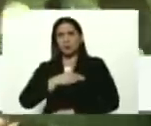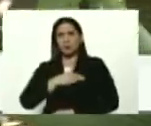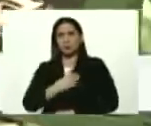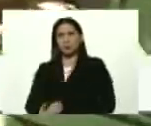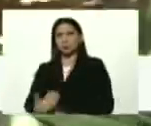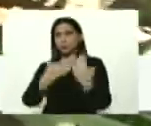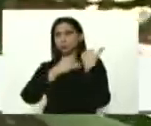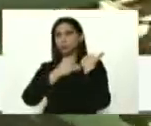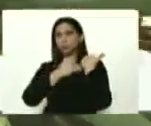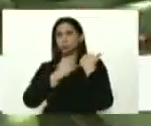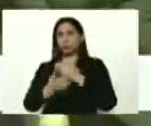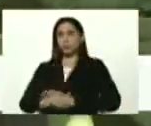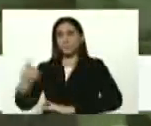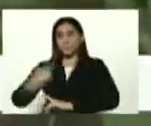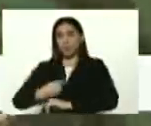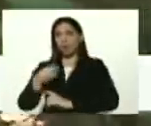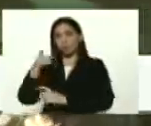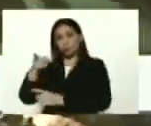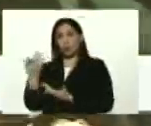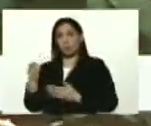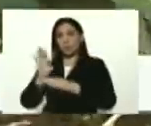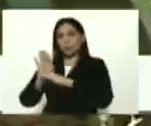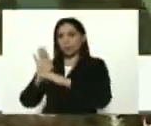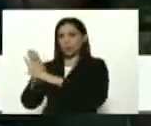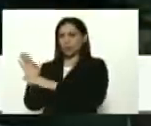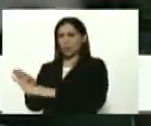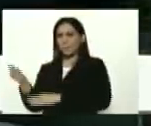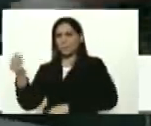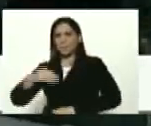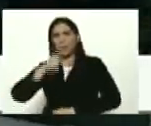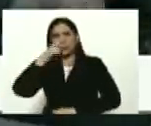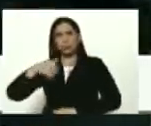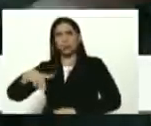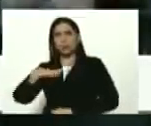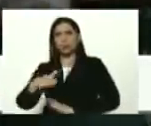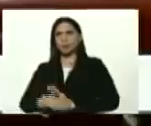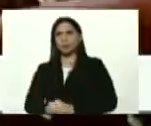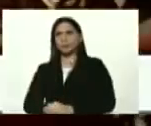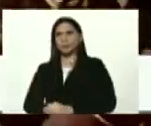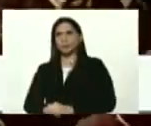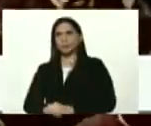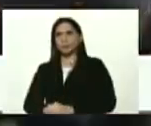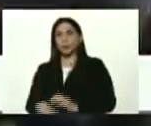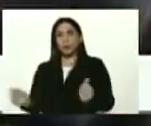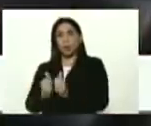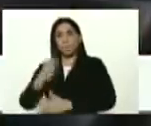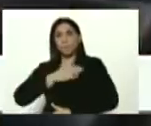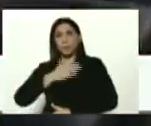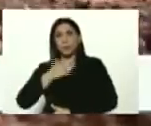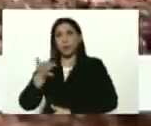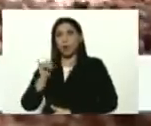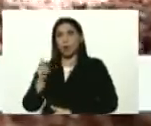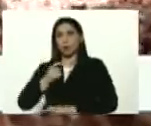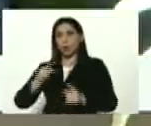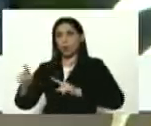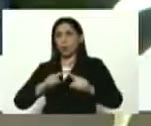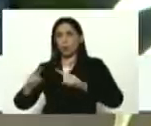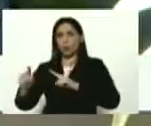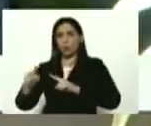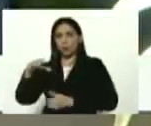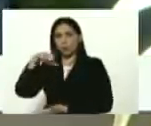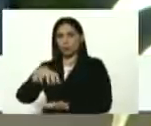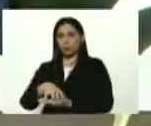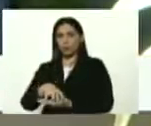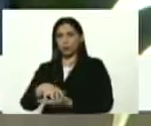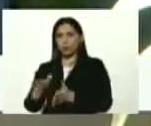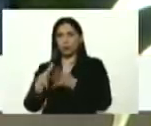encomendada por usted de proteger cada vez más a nuestro pueblo. Por eso está conmigo en este momento la coordinadora estatal de